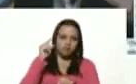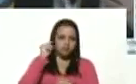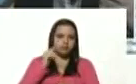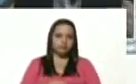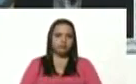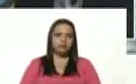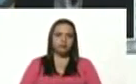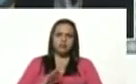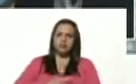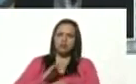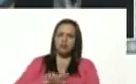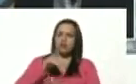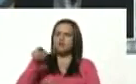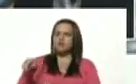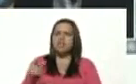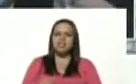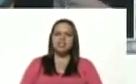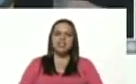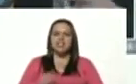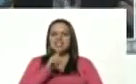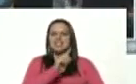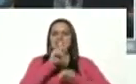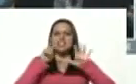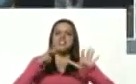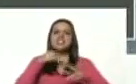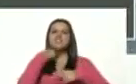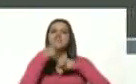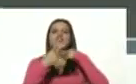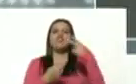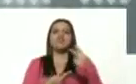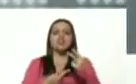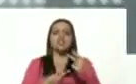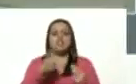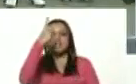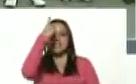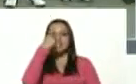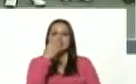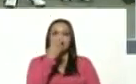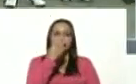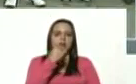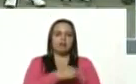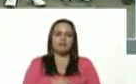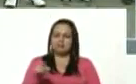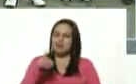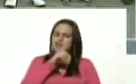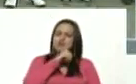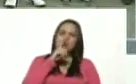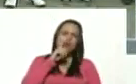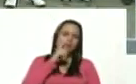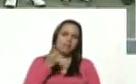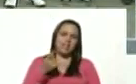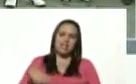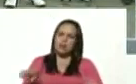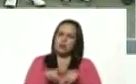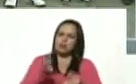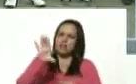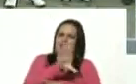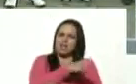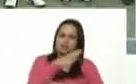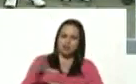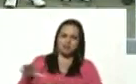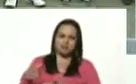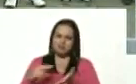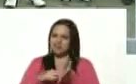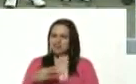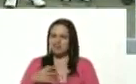¿Por qué ustedes se llaman 17 voces de Ezequiel Zamora? Ese nombre suena como una canción, ¿verdad? Una